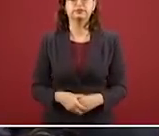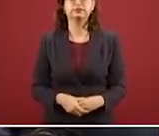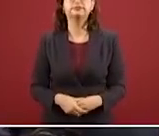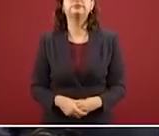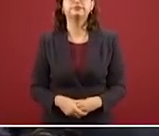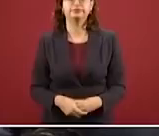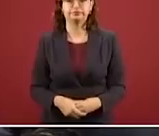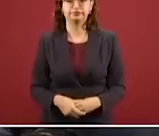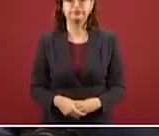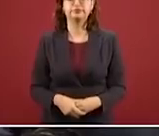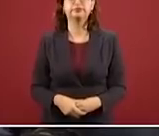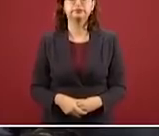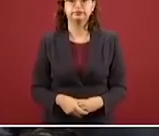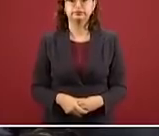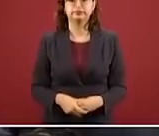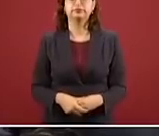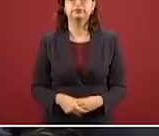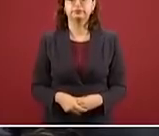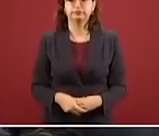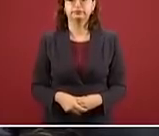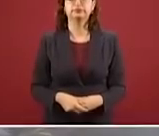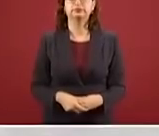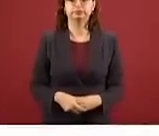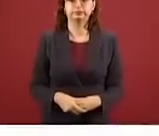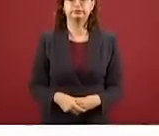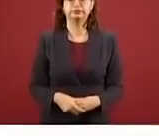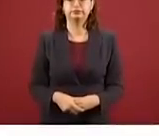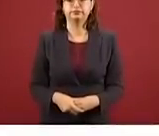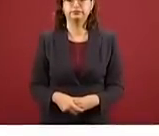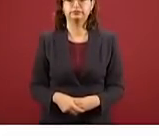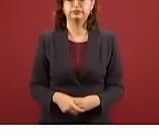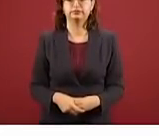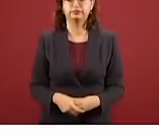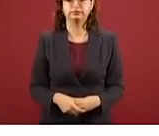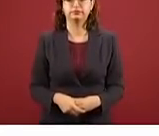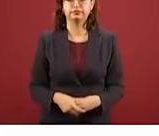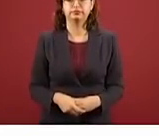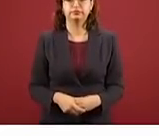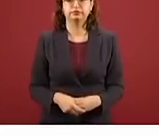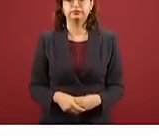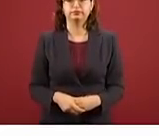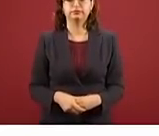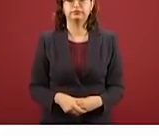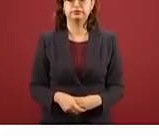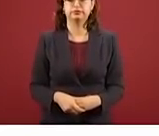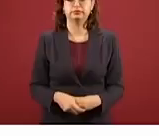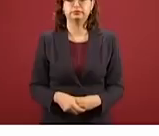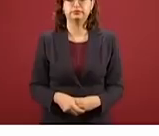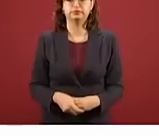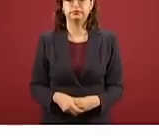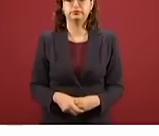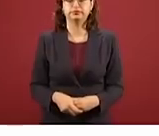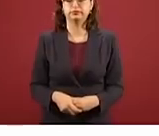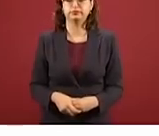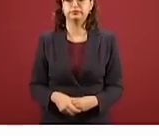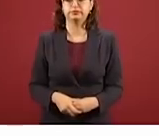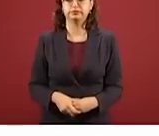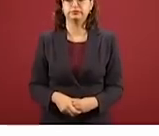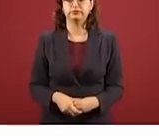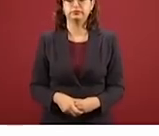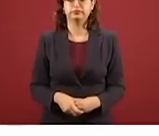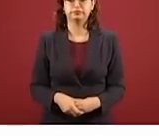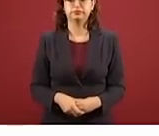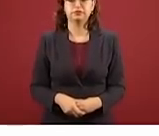Sí, sí, bastante. ¿Qué empresas, presidente? ¿Mande? ¿Qué empresas le han regresado? No